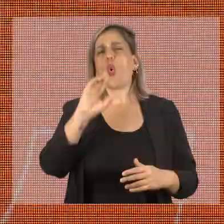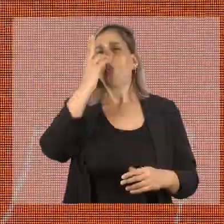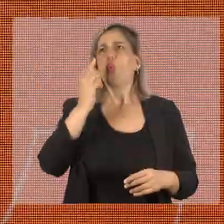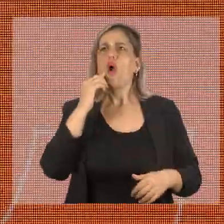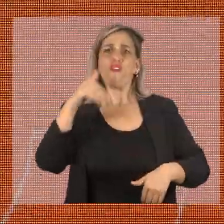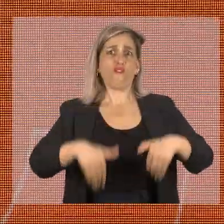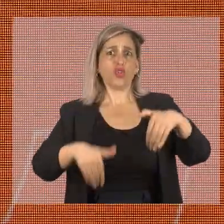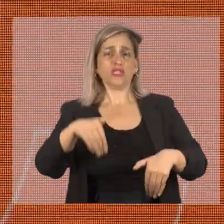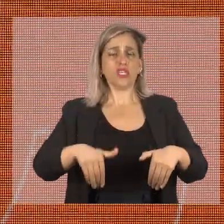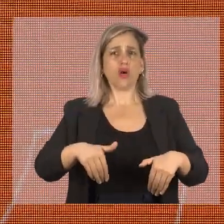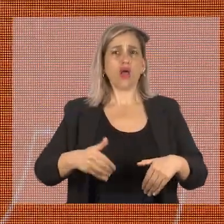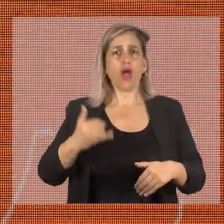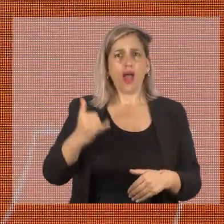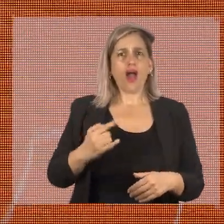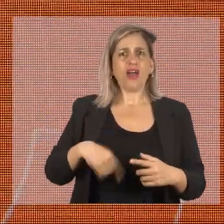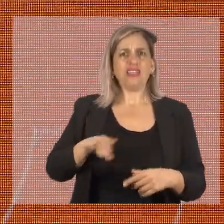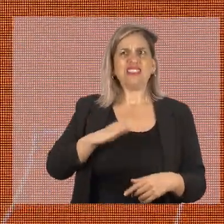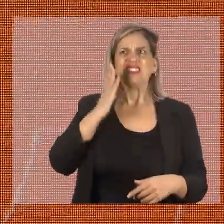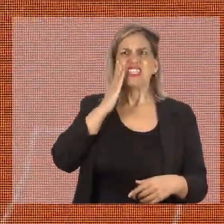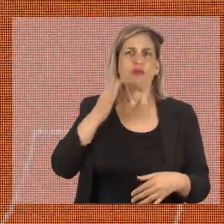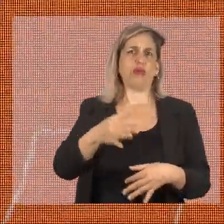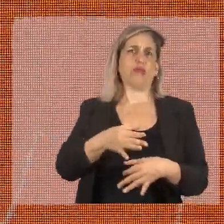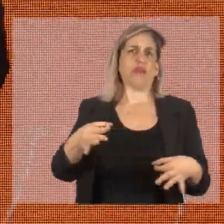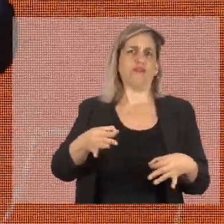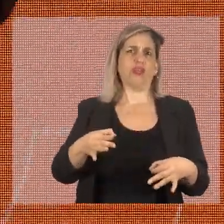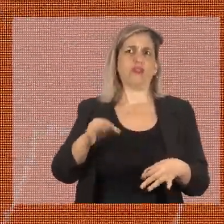en cada elección que tuvo fue sabio al elegir.